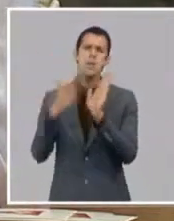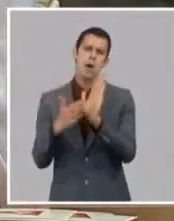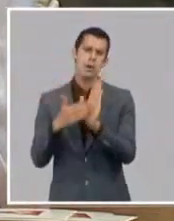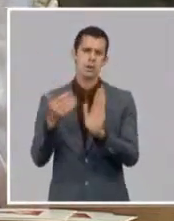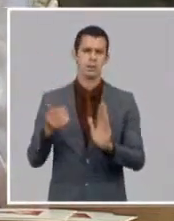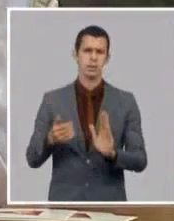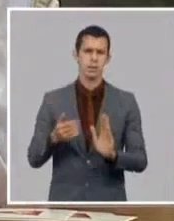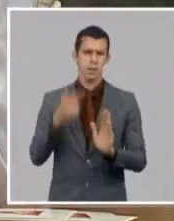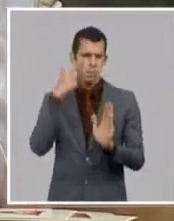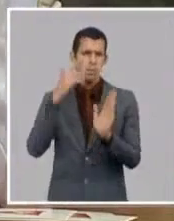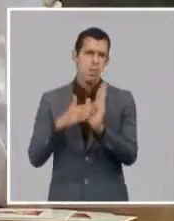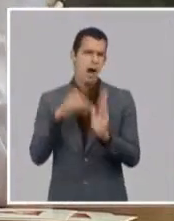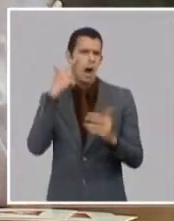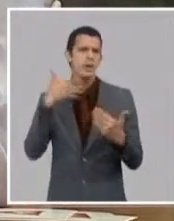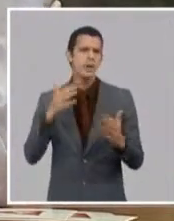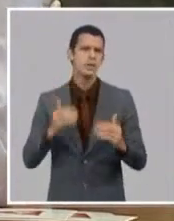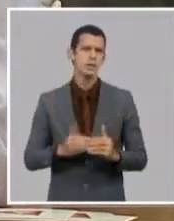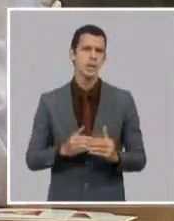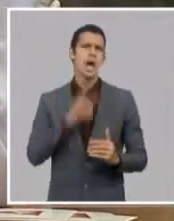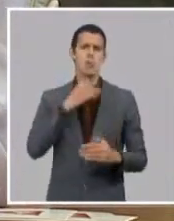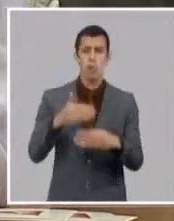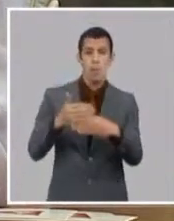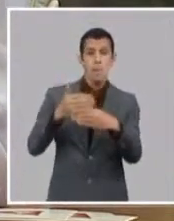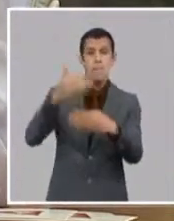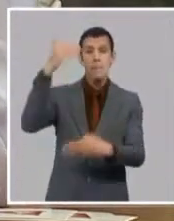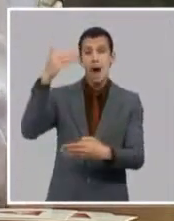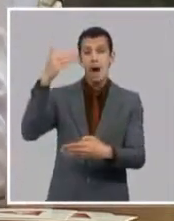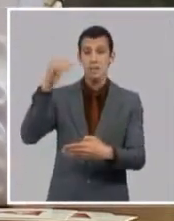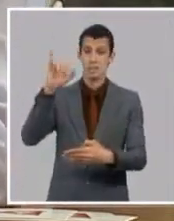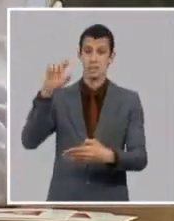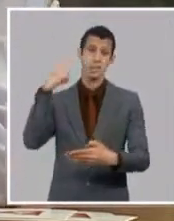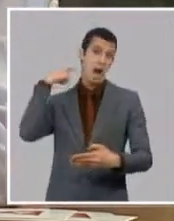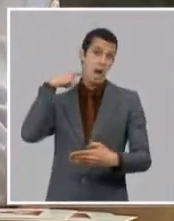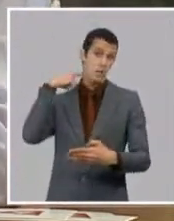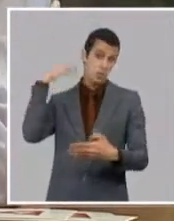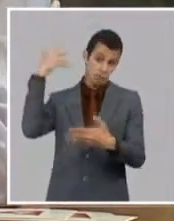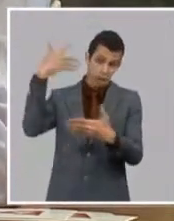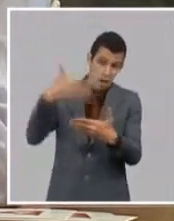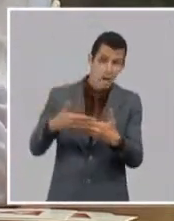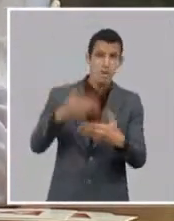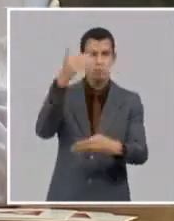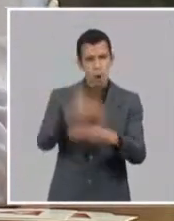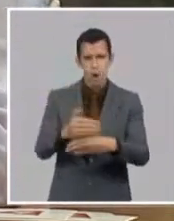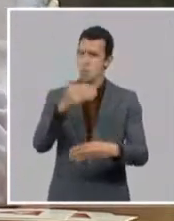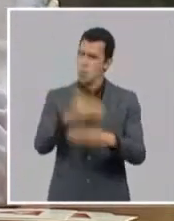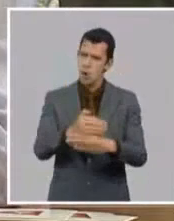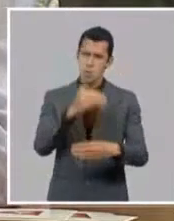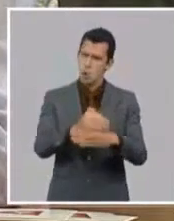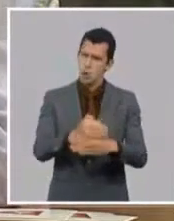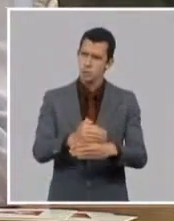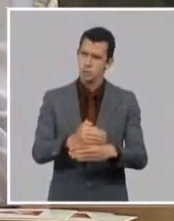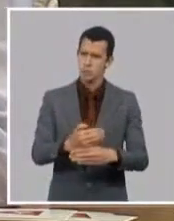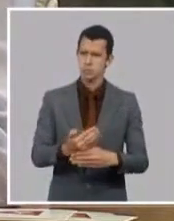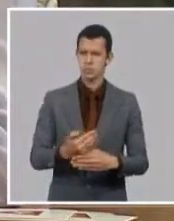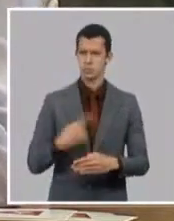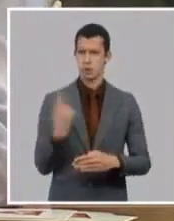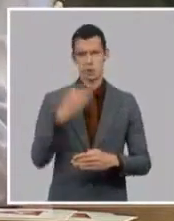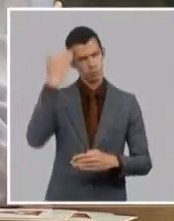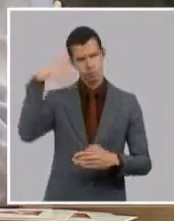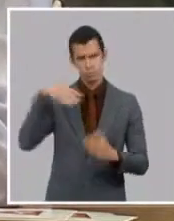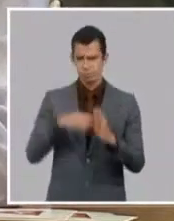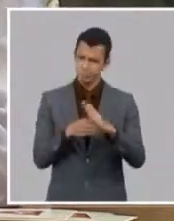convicciones que tenemos son ilusas. ¿Por qué no nos dejan hacer? ¿Por qué en 60 años no nos lo han dejado hacer? y cómo a pesar de todo hemos